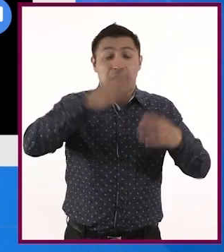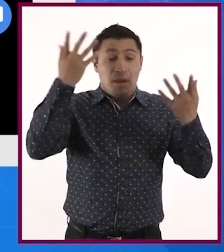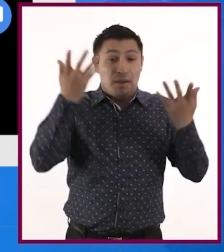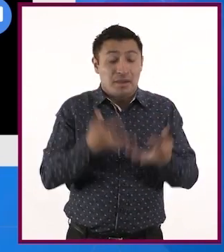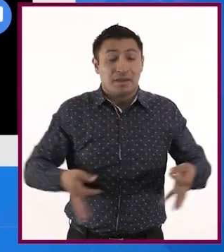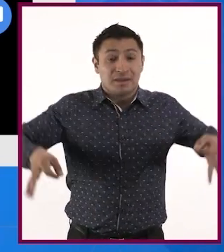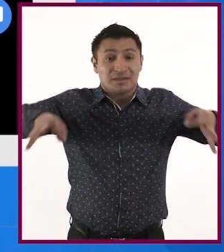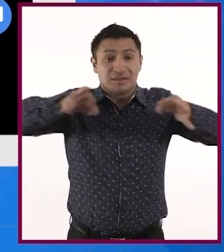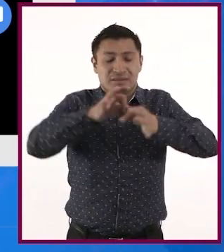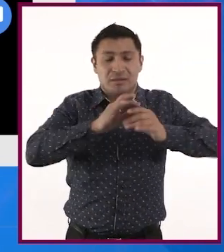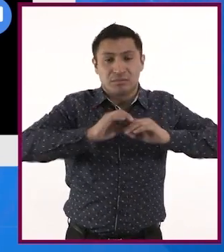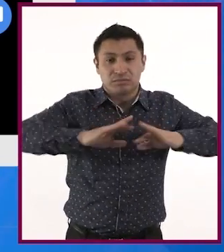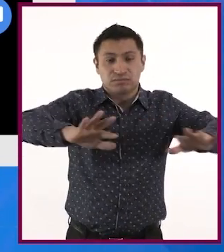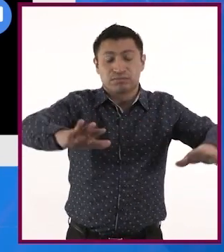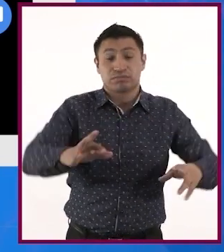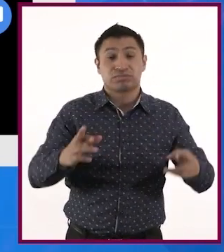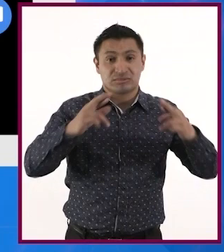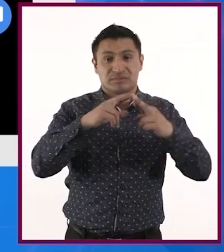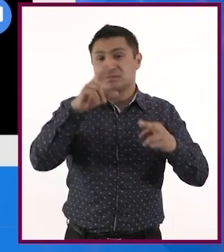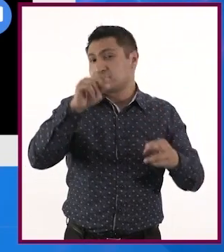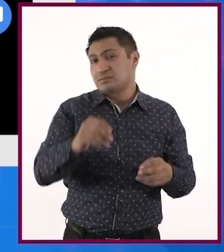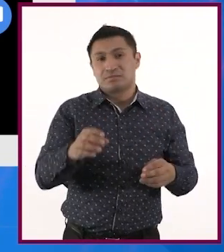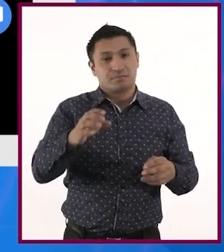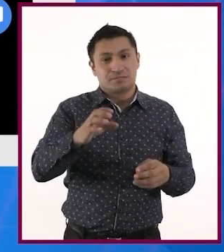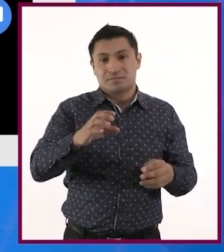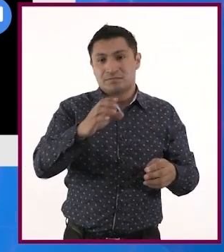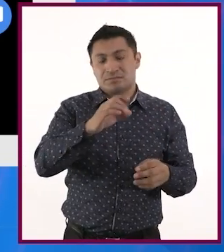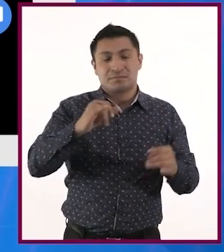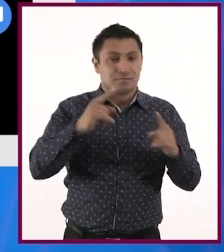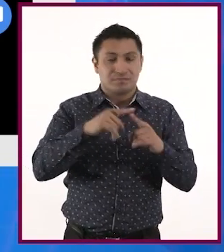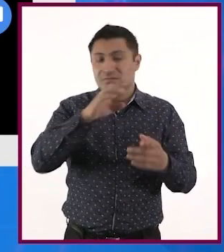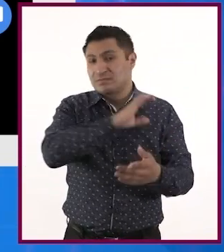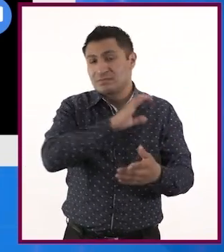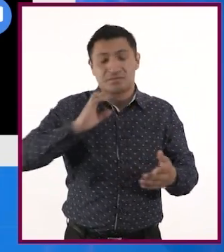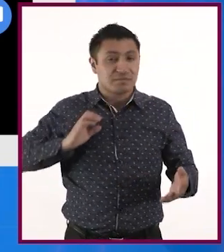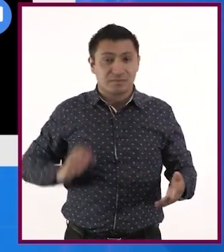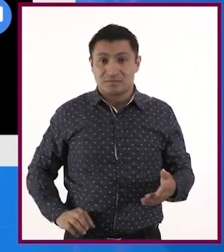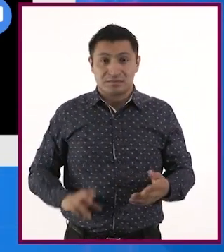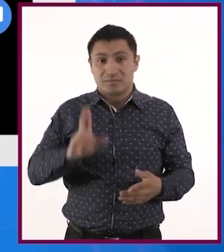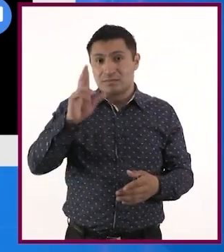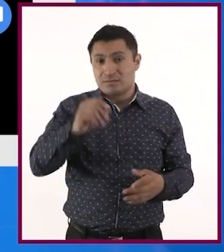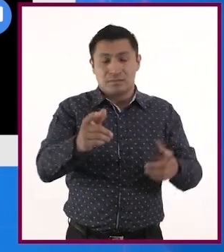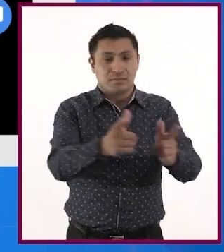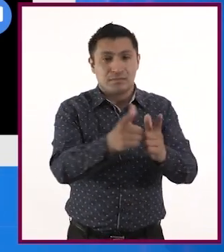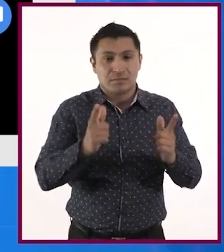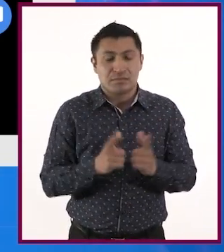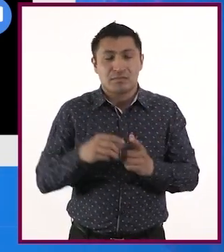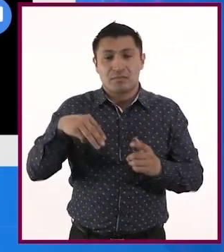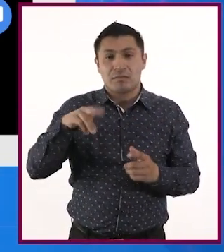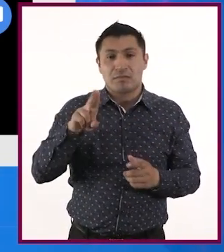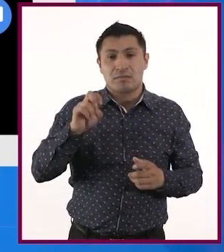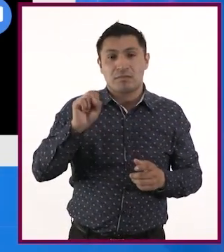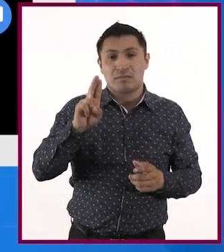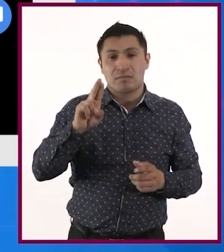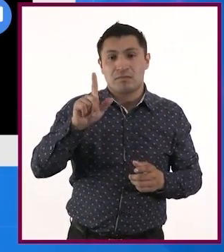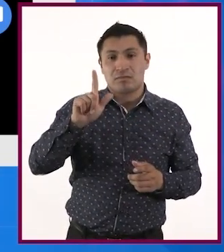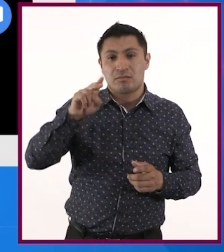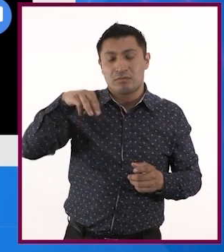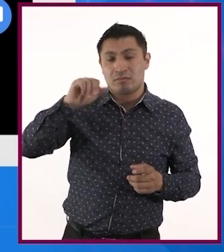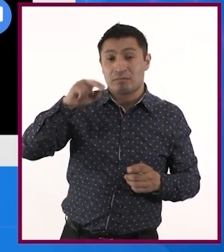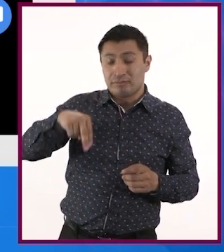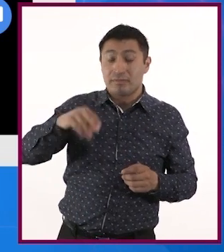nivel religioso no son las iglesias cristianas, no son los grupos musulmanes, no son los